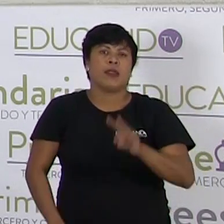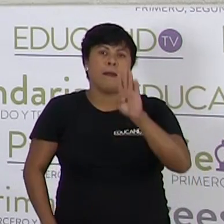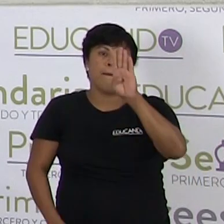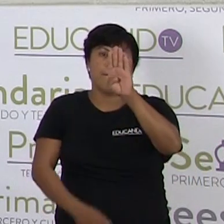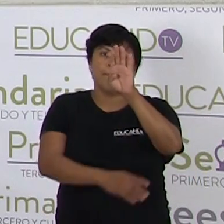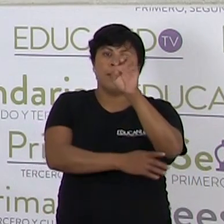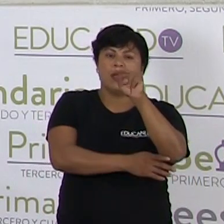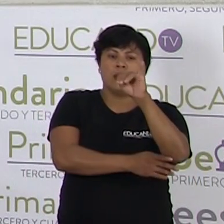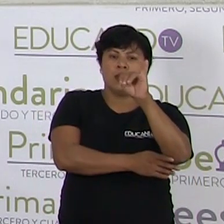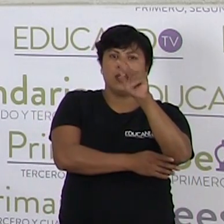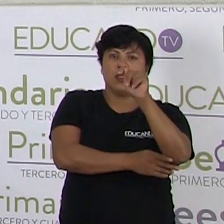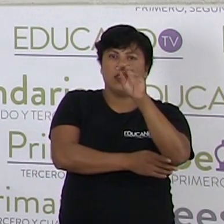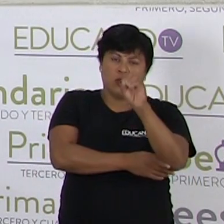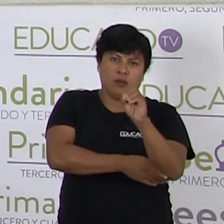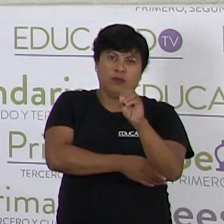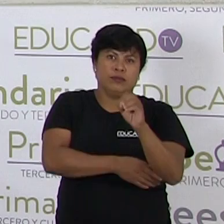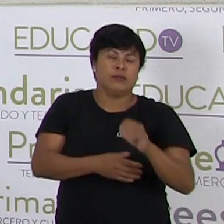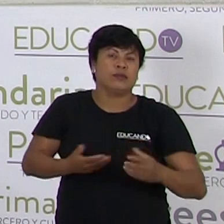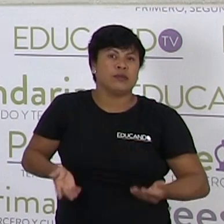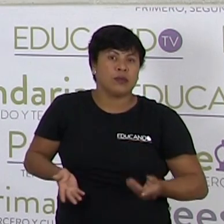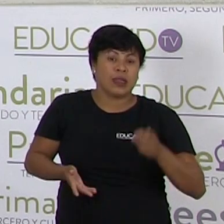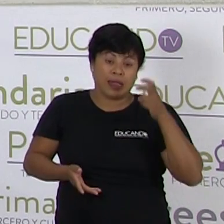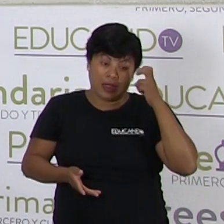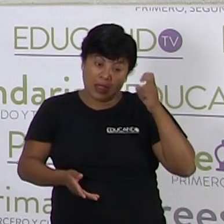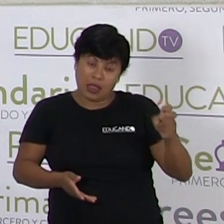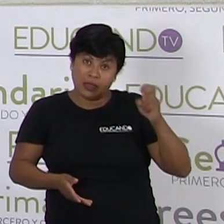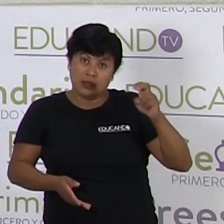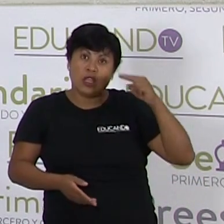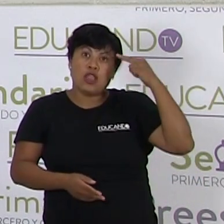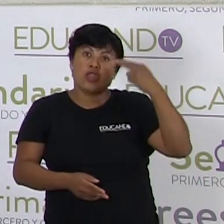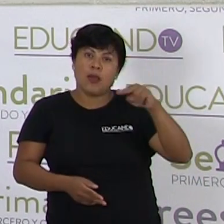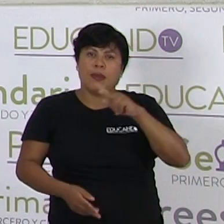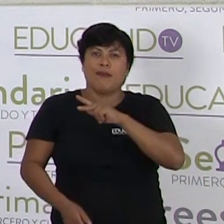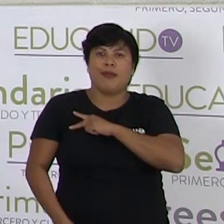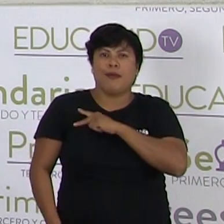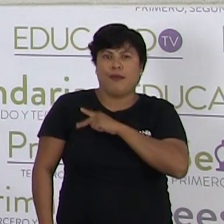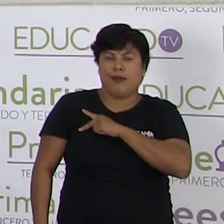Benito es un nombre propio.